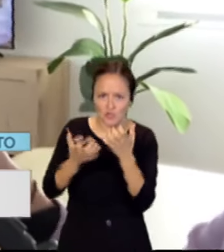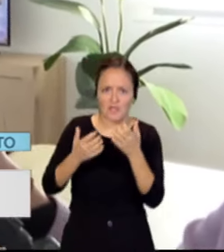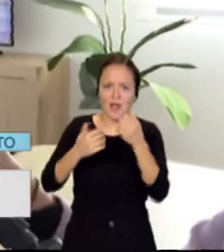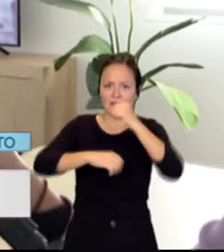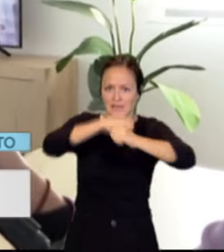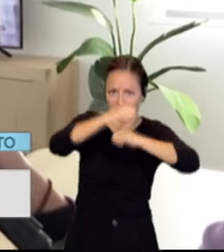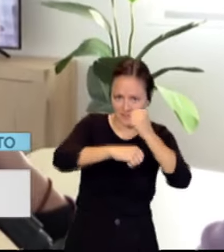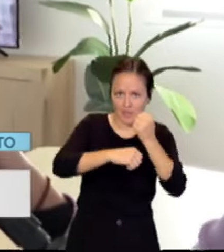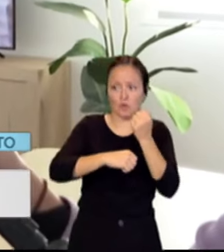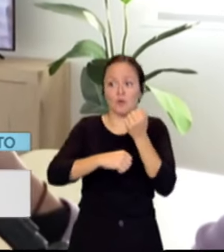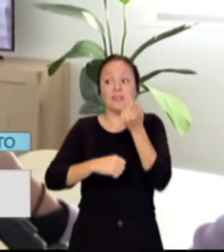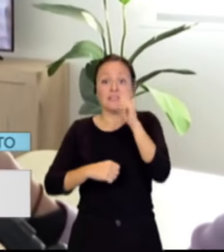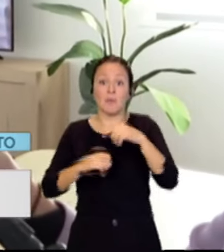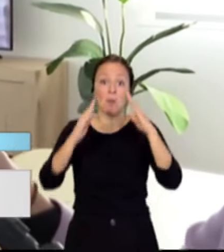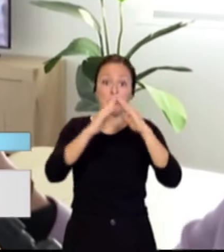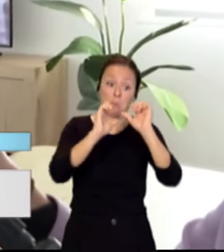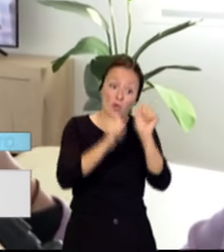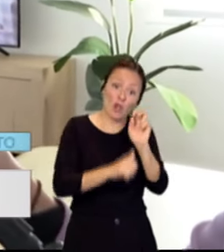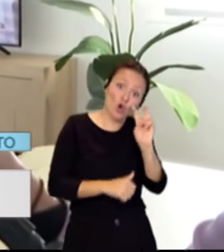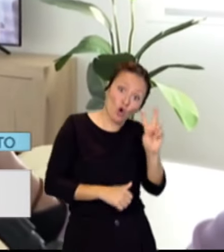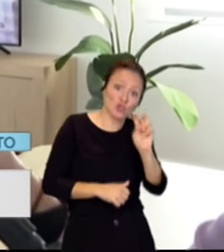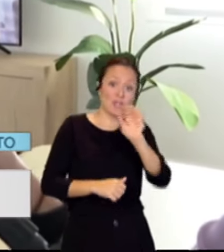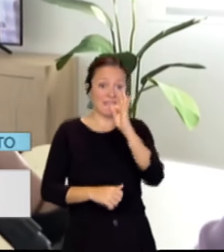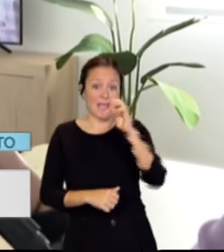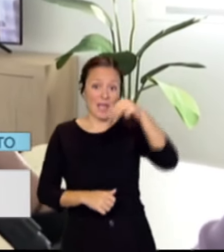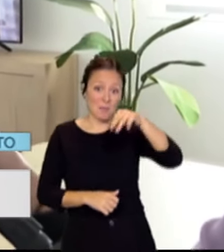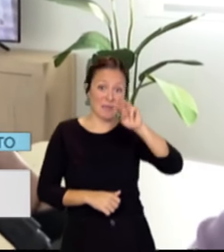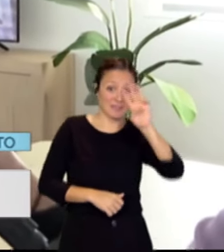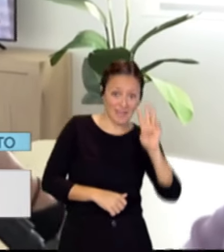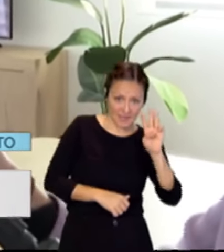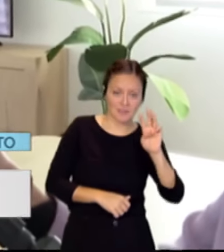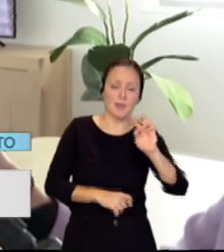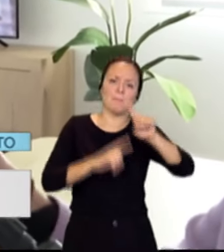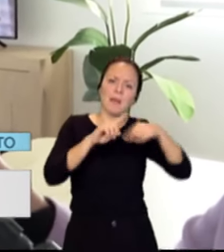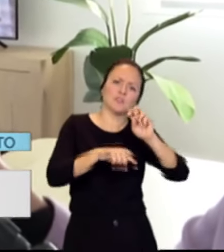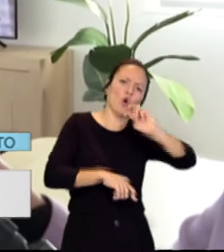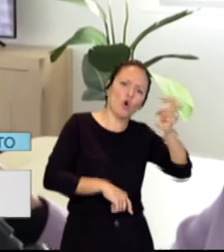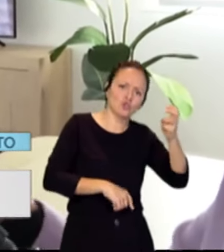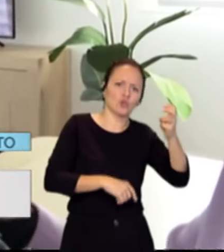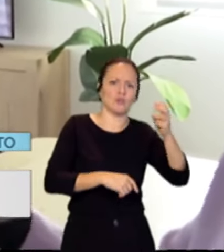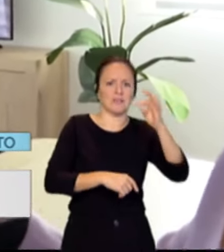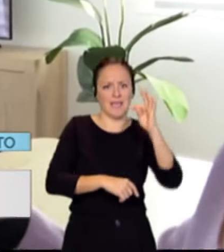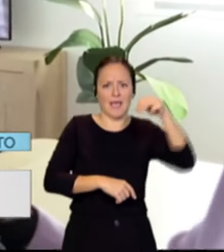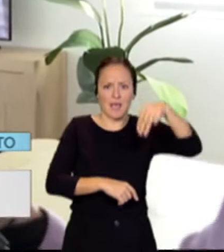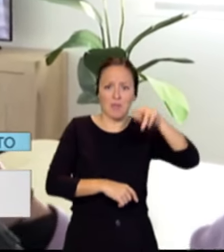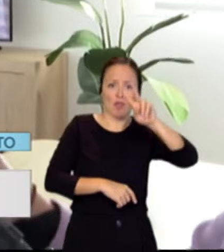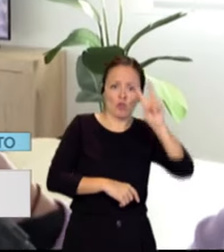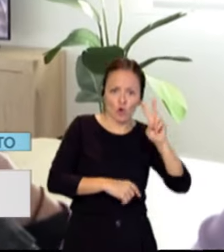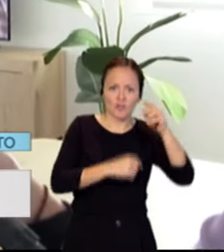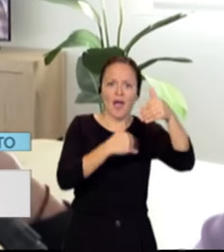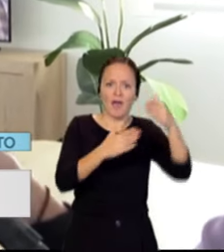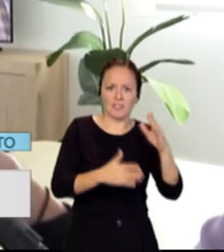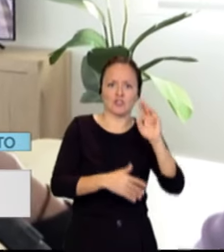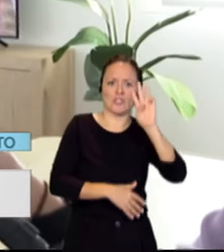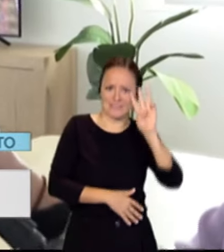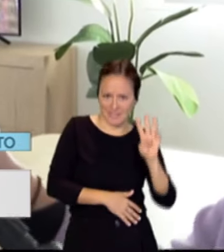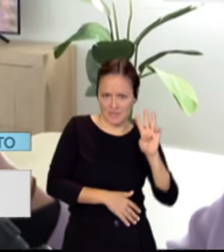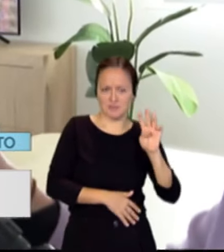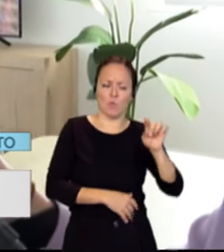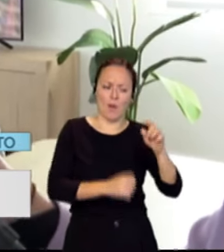de una habitación que es la tm3 y otro de tres habitaciones Y dos baños que es la tm2 que ya es un poquito más grande con sus Terrazas